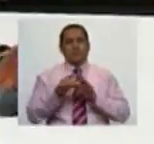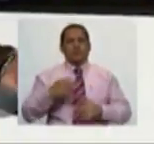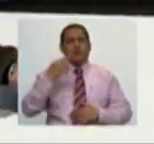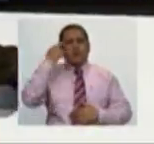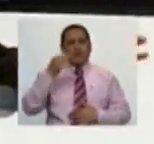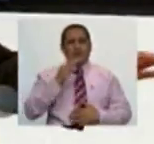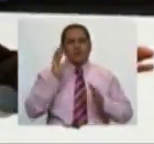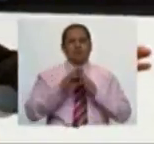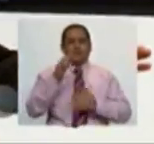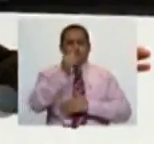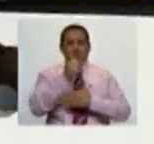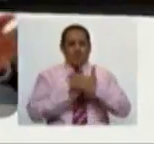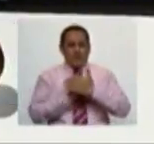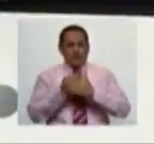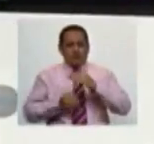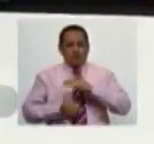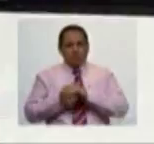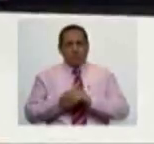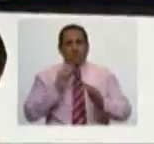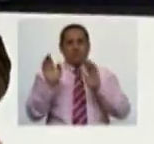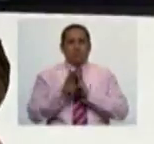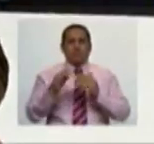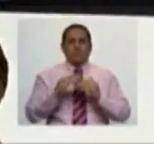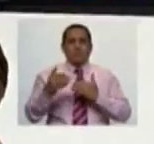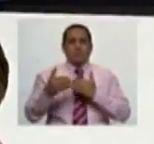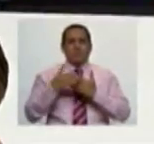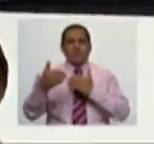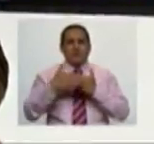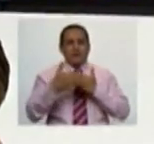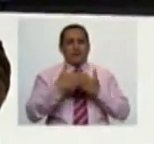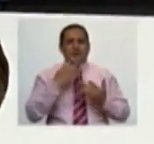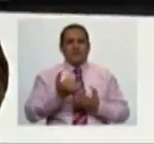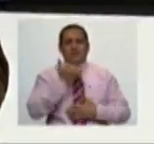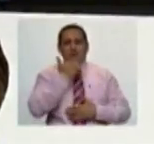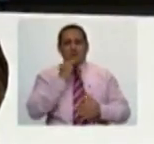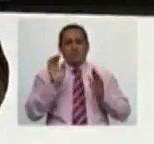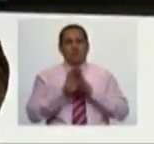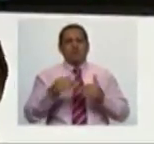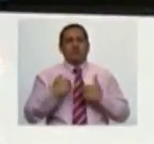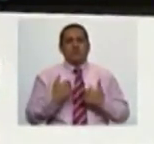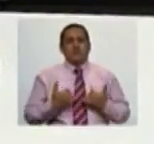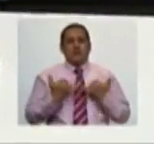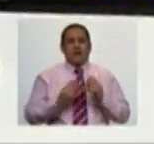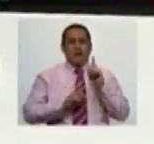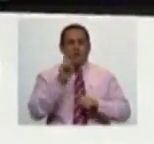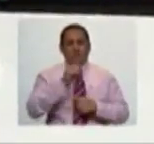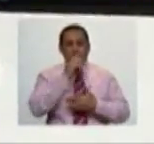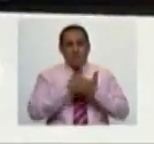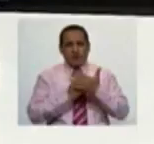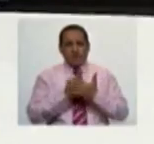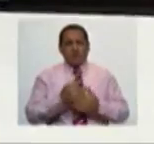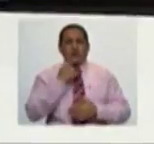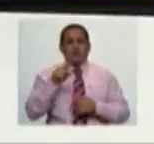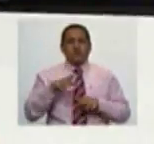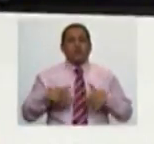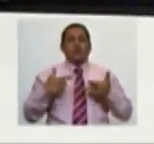qué quiere ocultarse? ¿No es cierto? Que podría ser una reacción del vecindario de decir, oye, ¿qué sucede? De repente tiene algo que